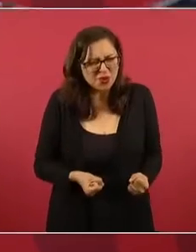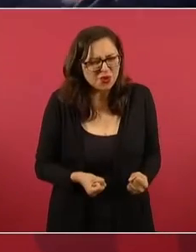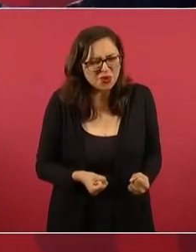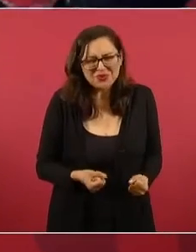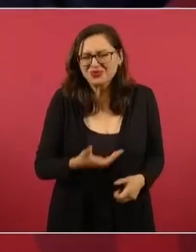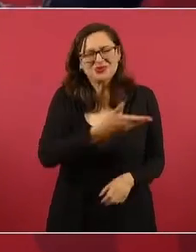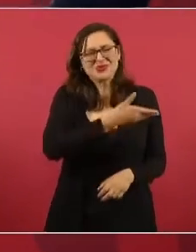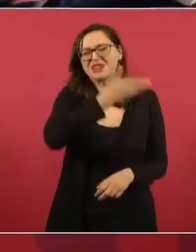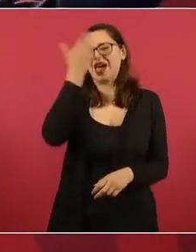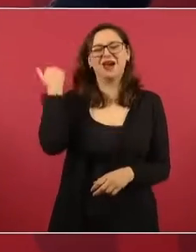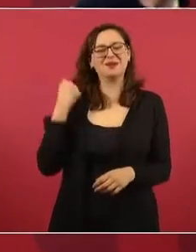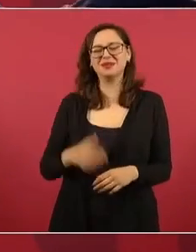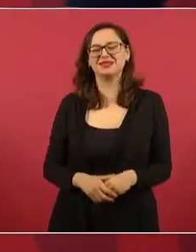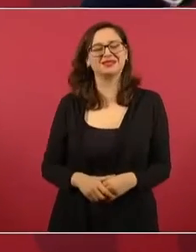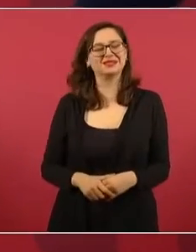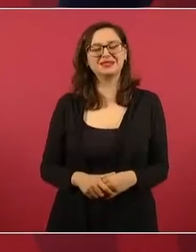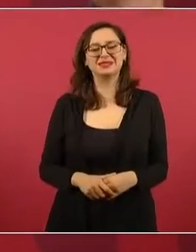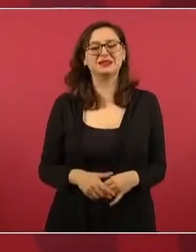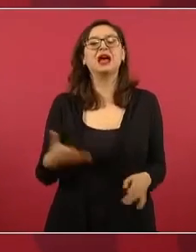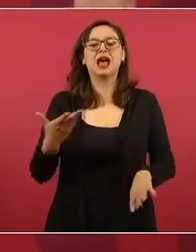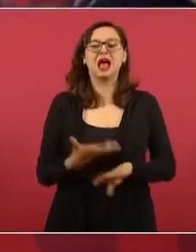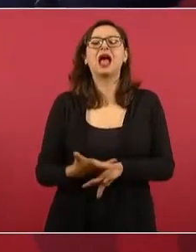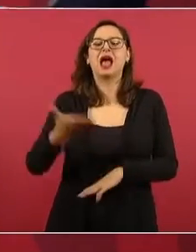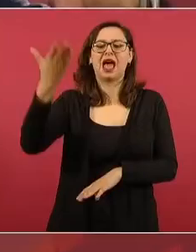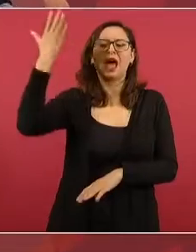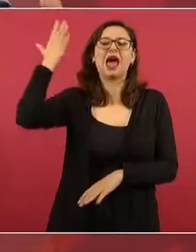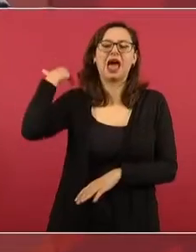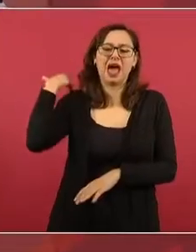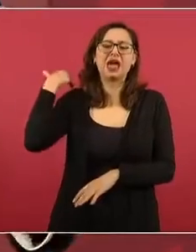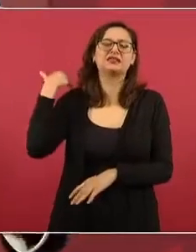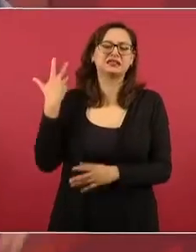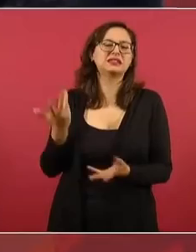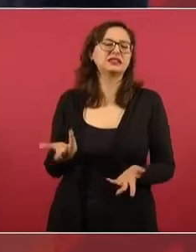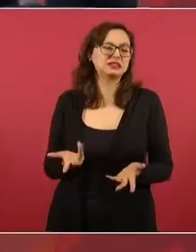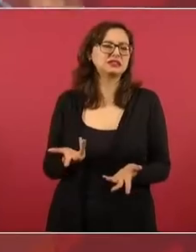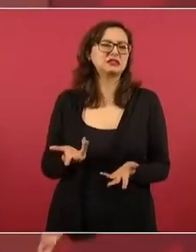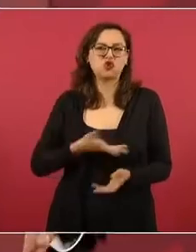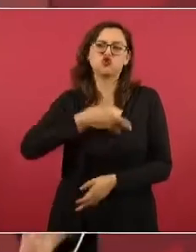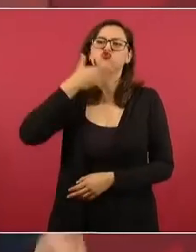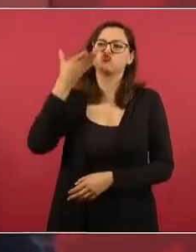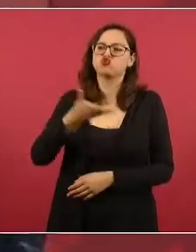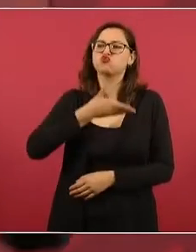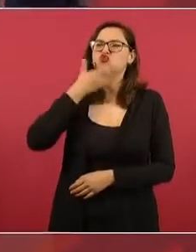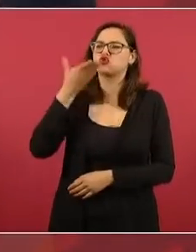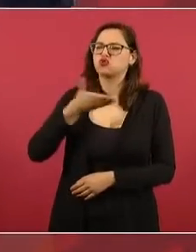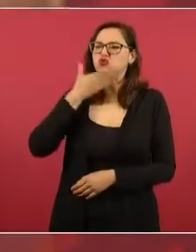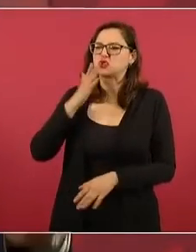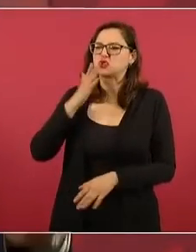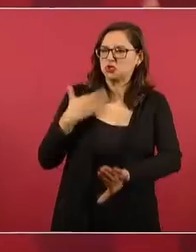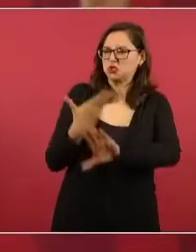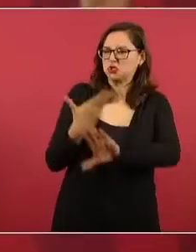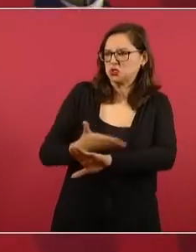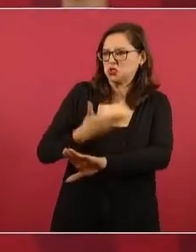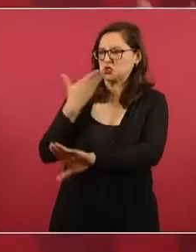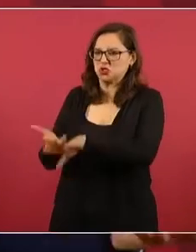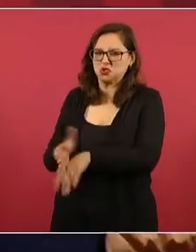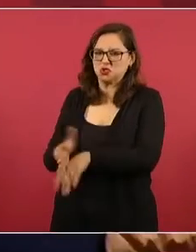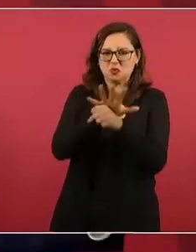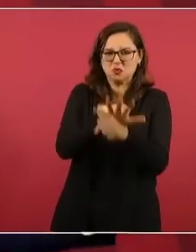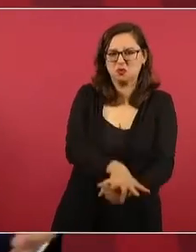Eso antes les funcionaba y por eso medraban y por eso sometían, porque es un